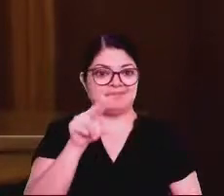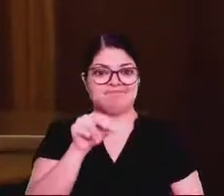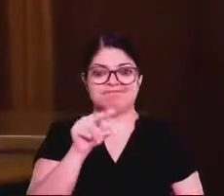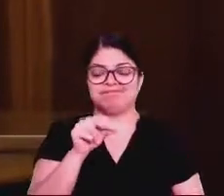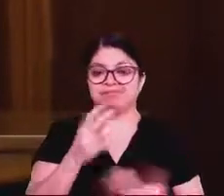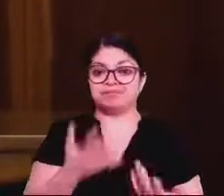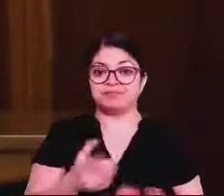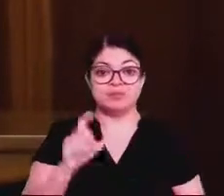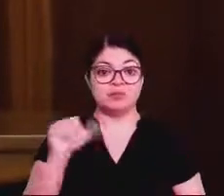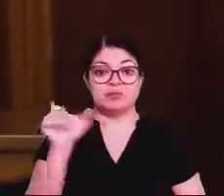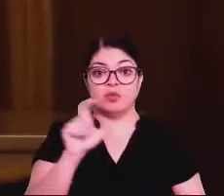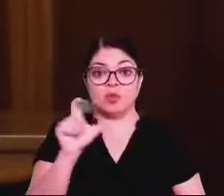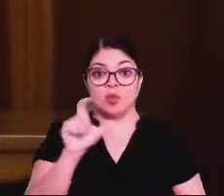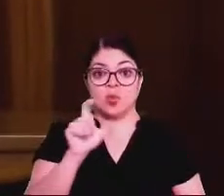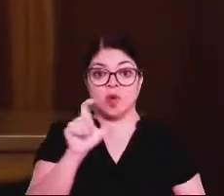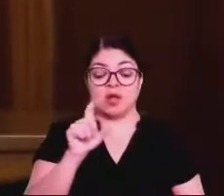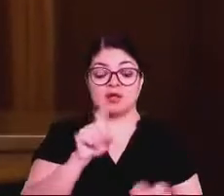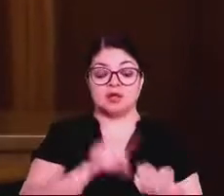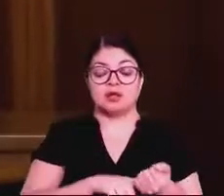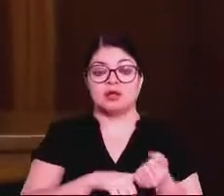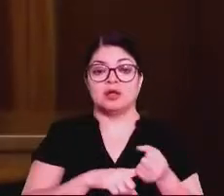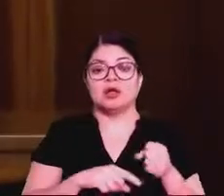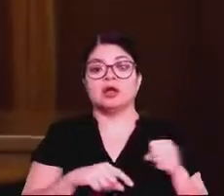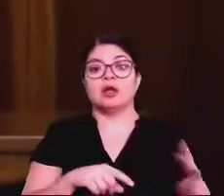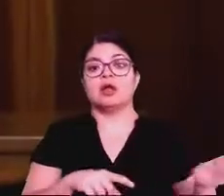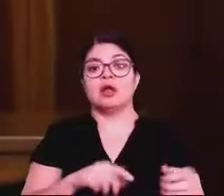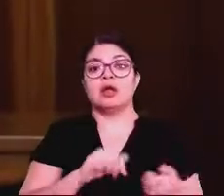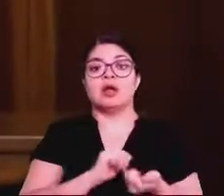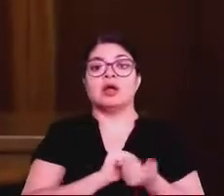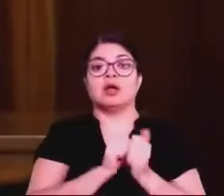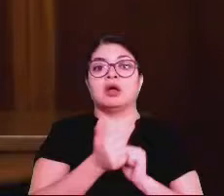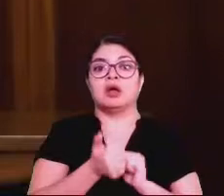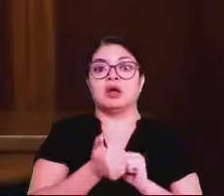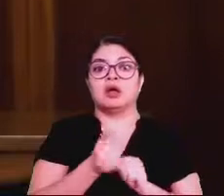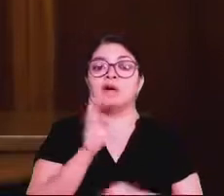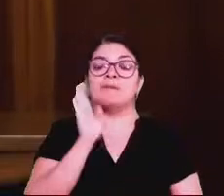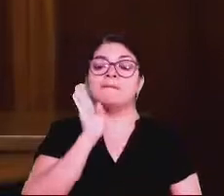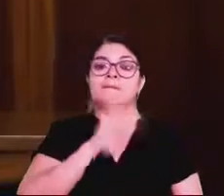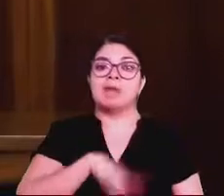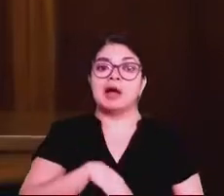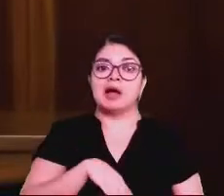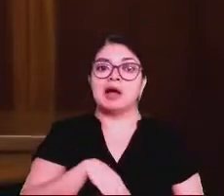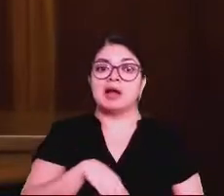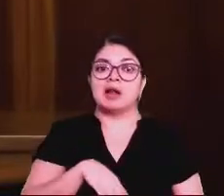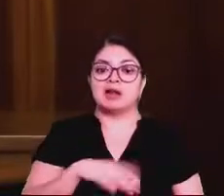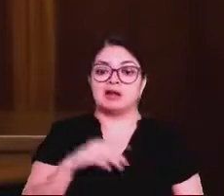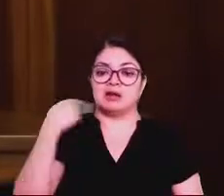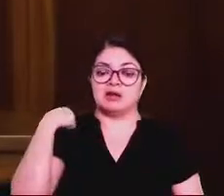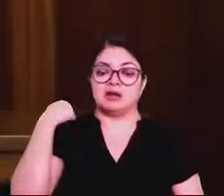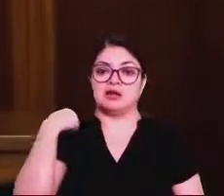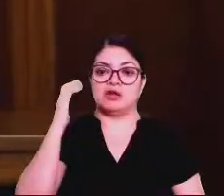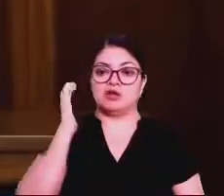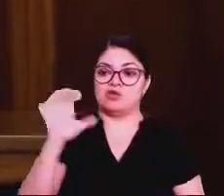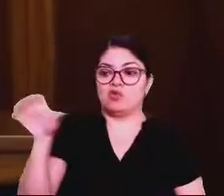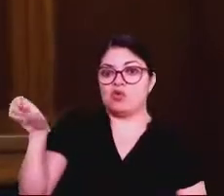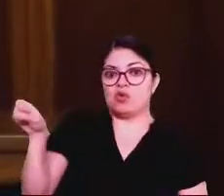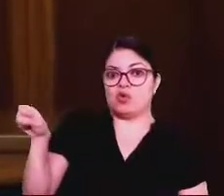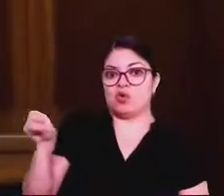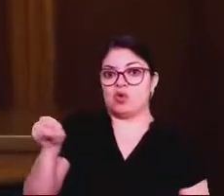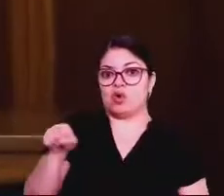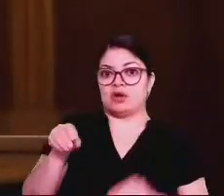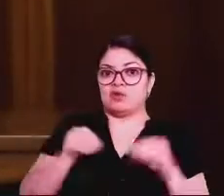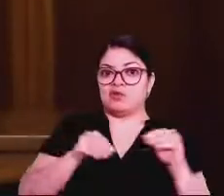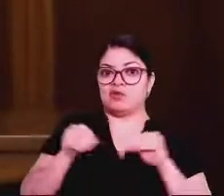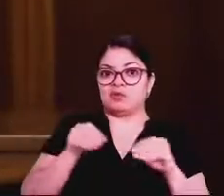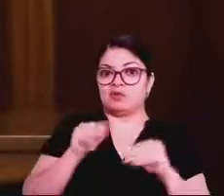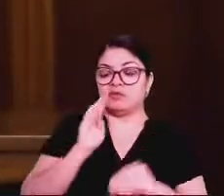que cuando se tiran de ellas producen una mala posición lumbar y como